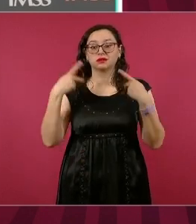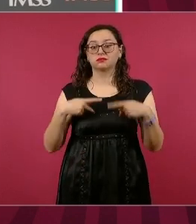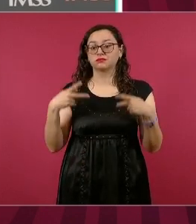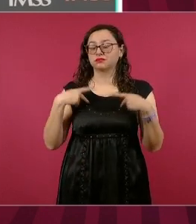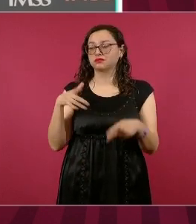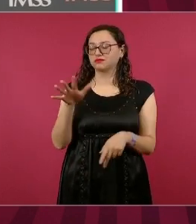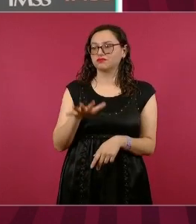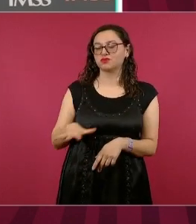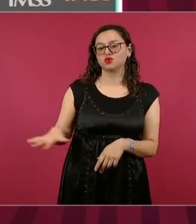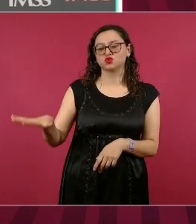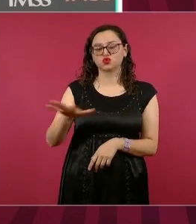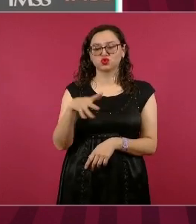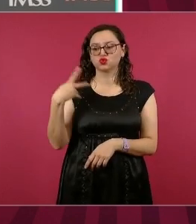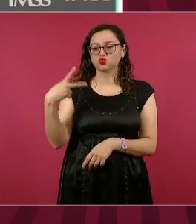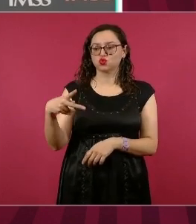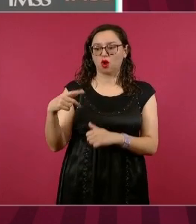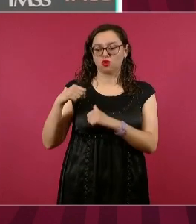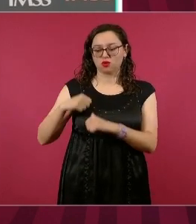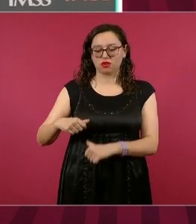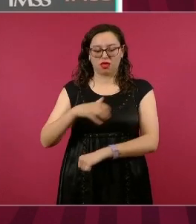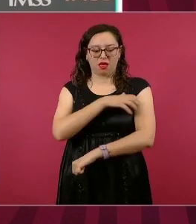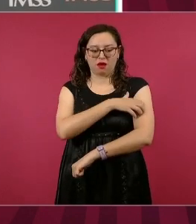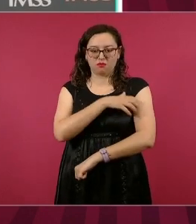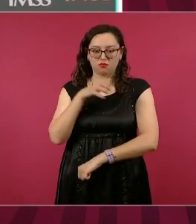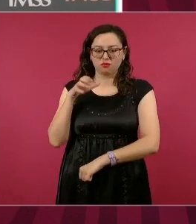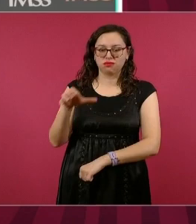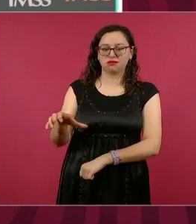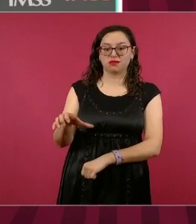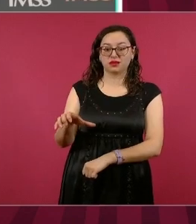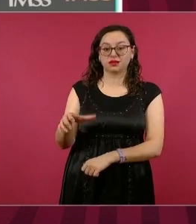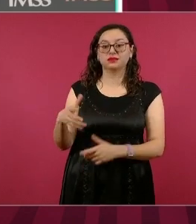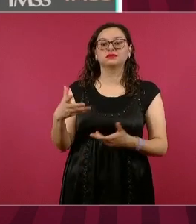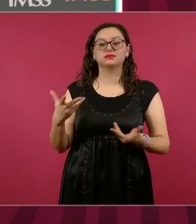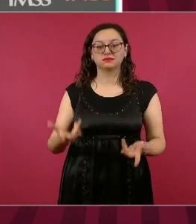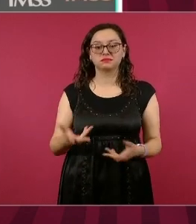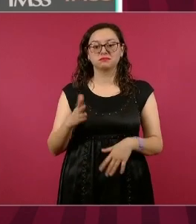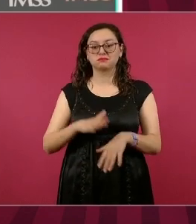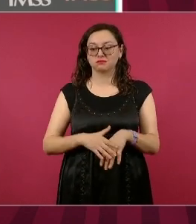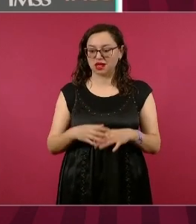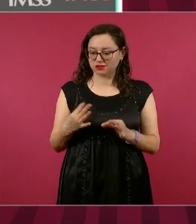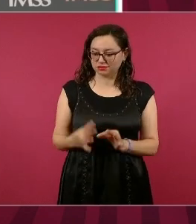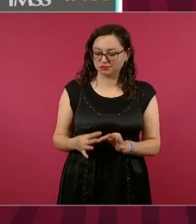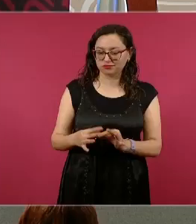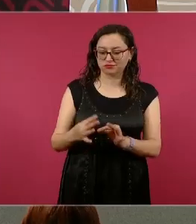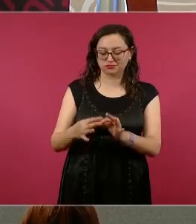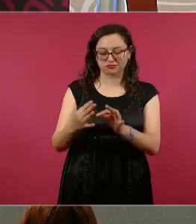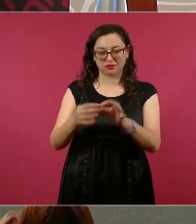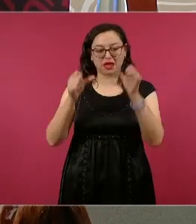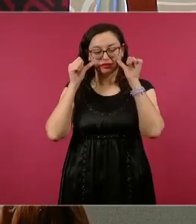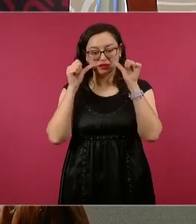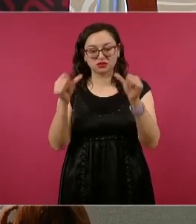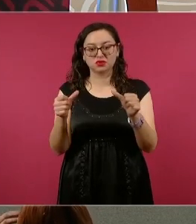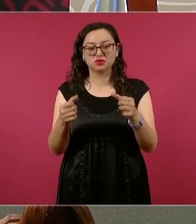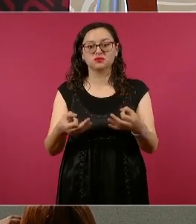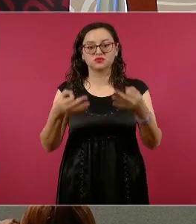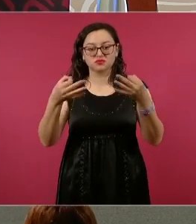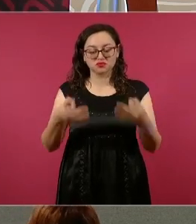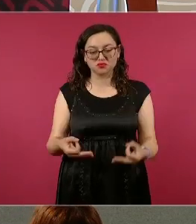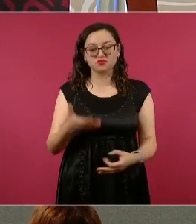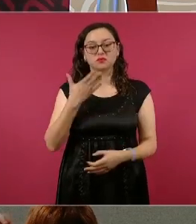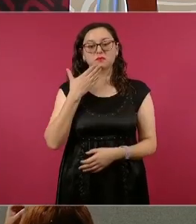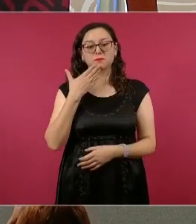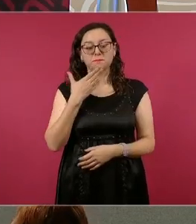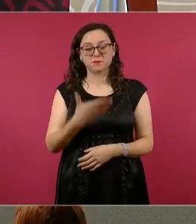propósito de su gobierno, señor? Y en su empoderamiento existe mayor eficiencia en la atención.